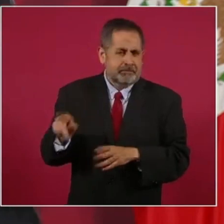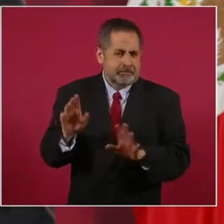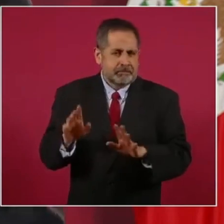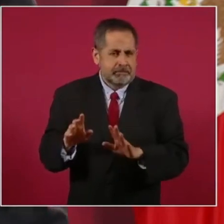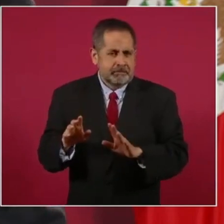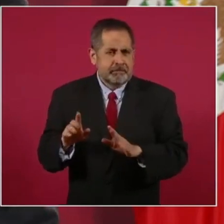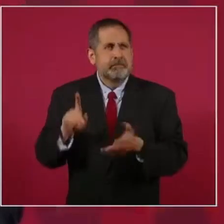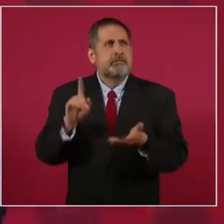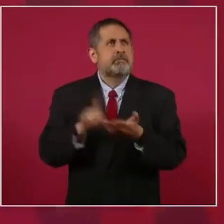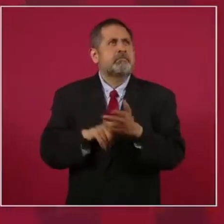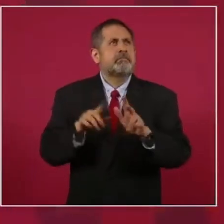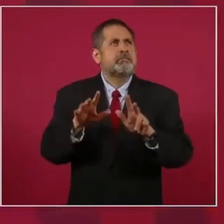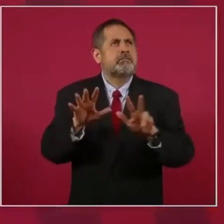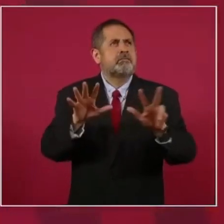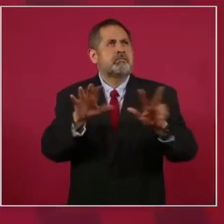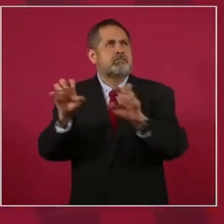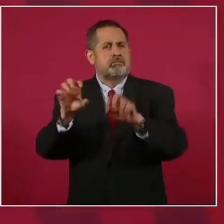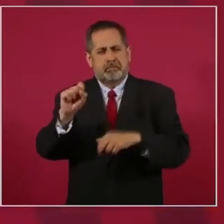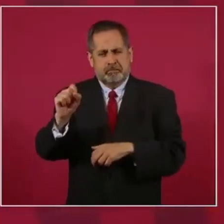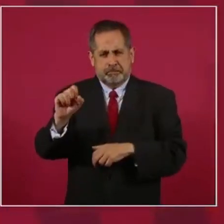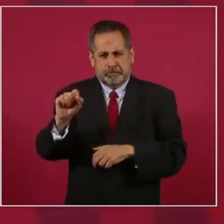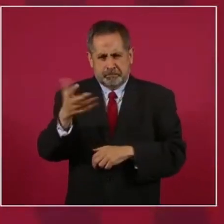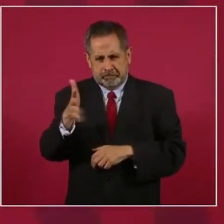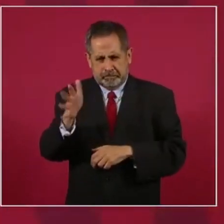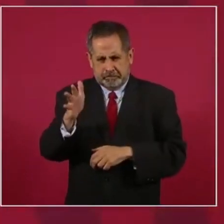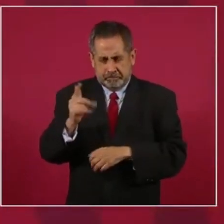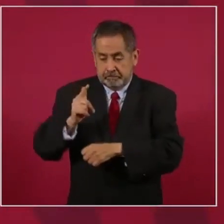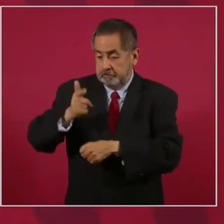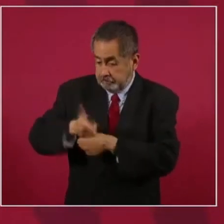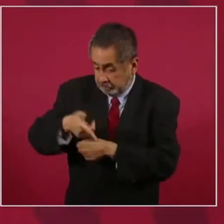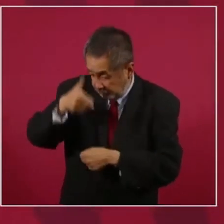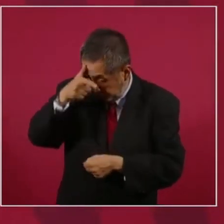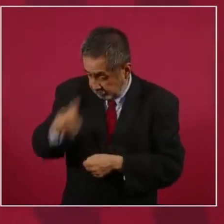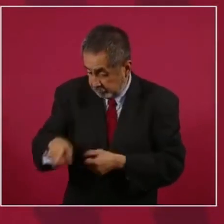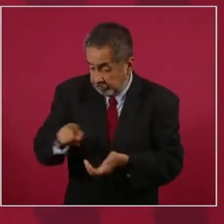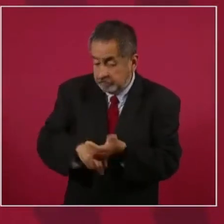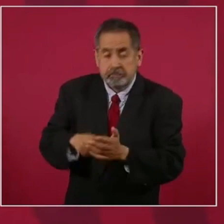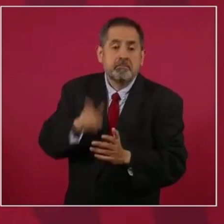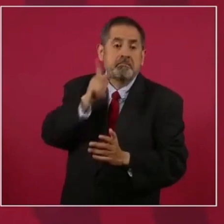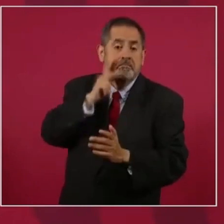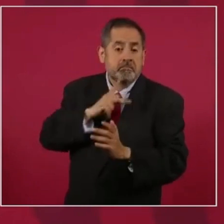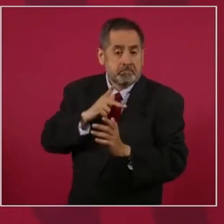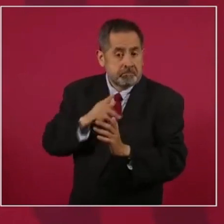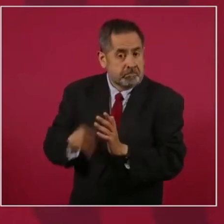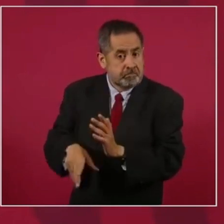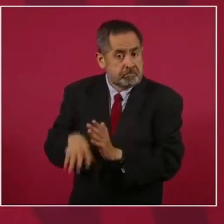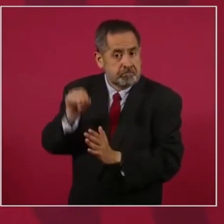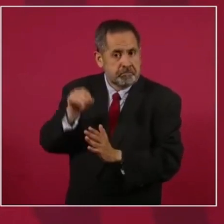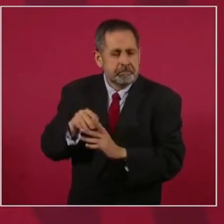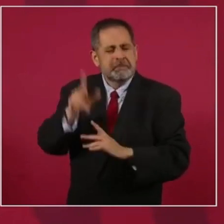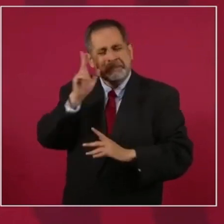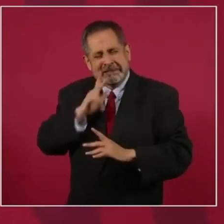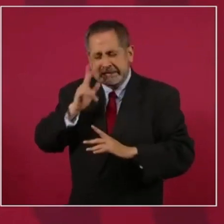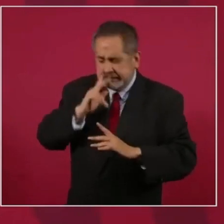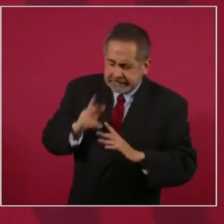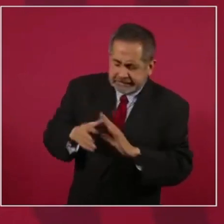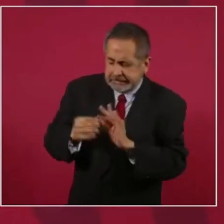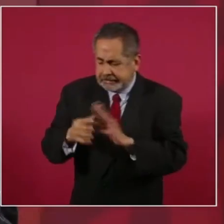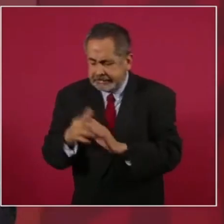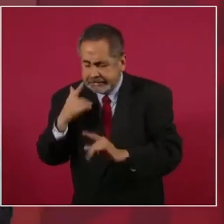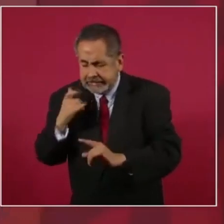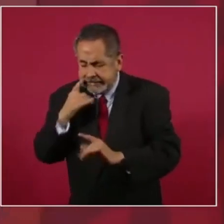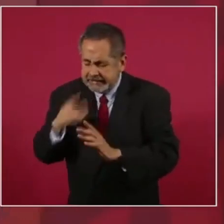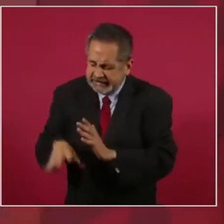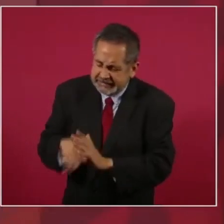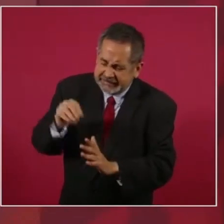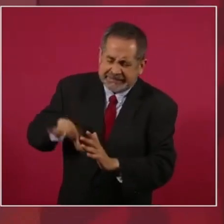Allá por 1860. Y hubieron intentos para extraer el petróleo, nada